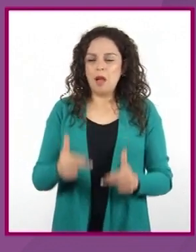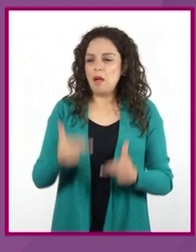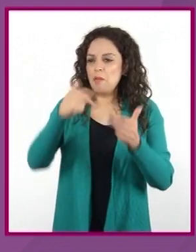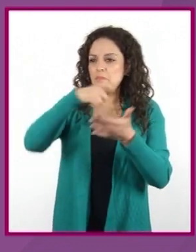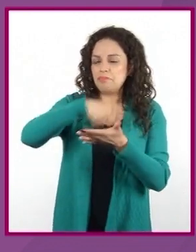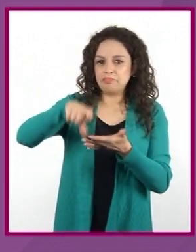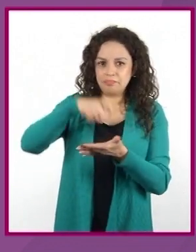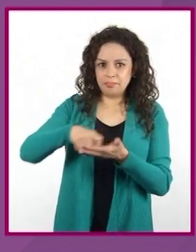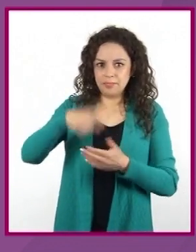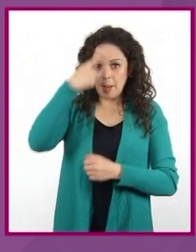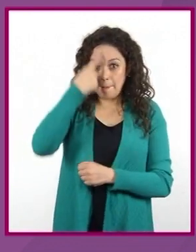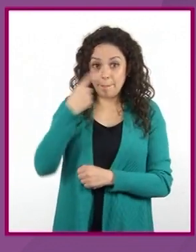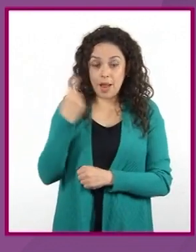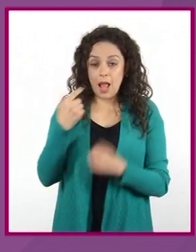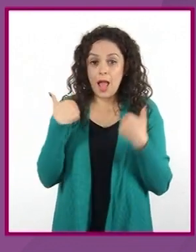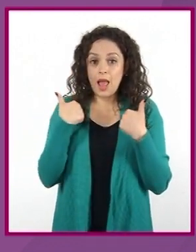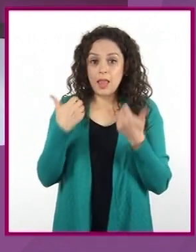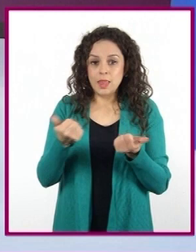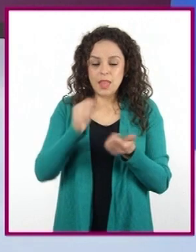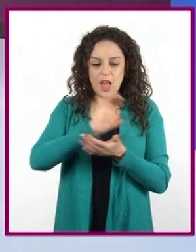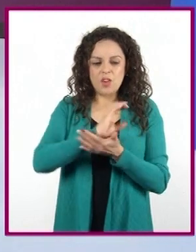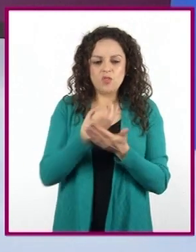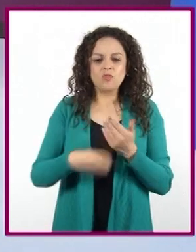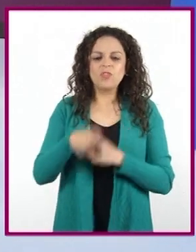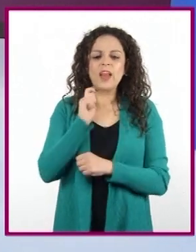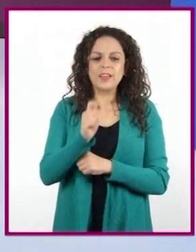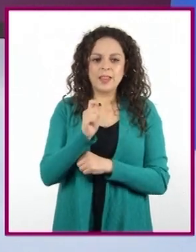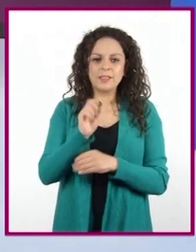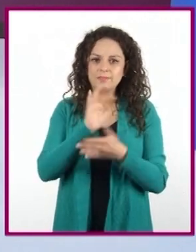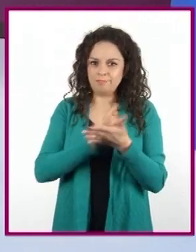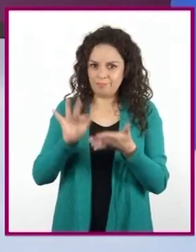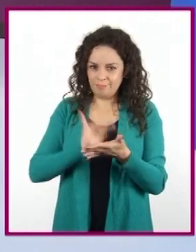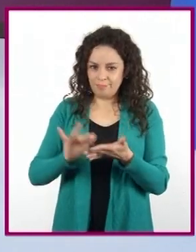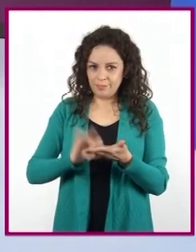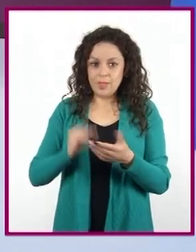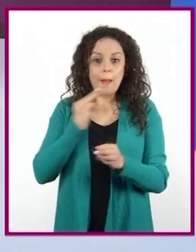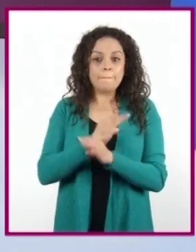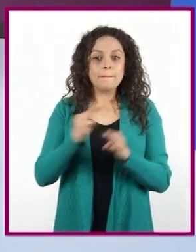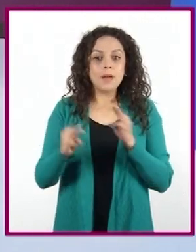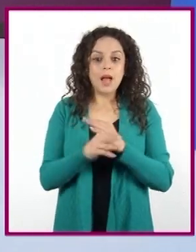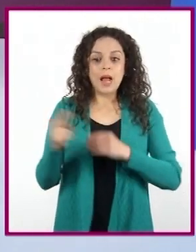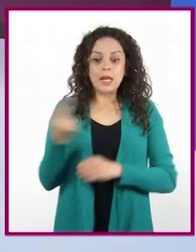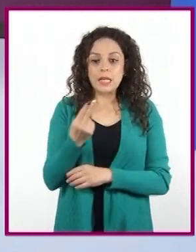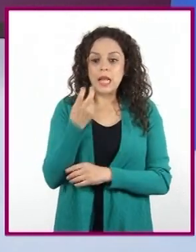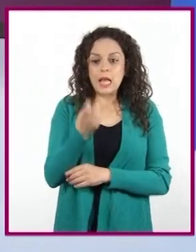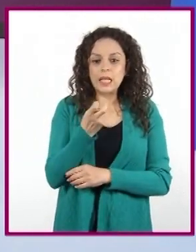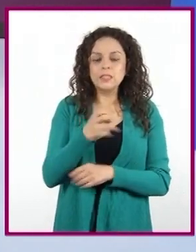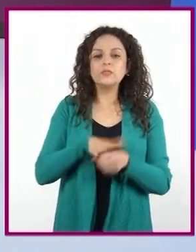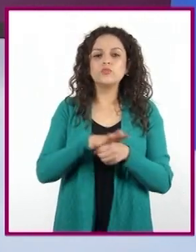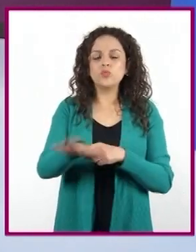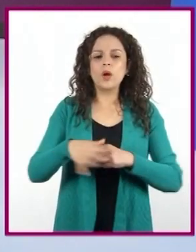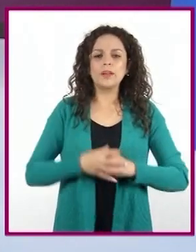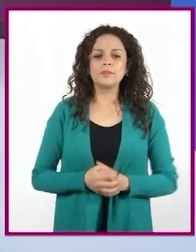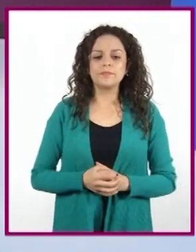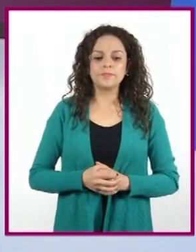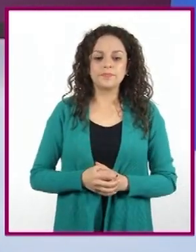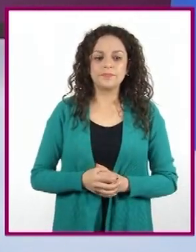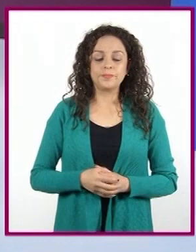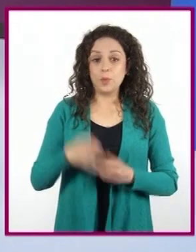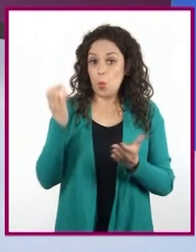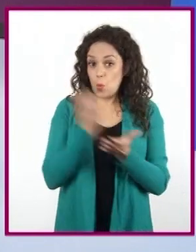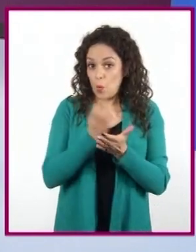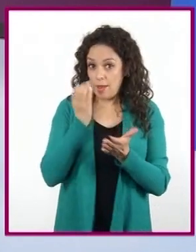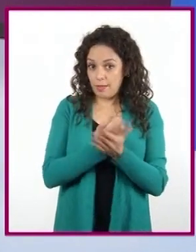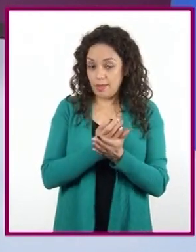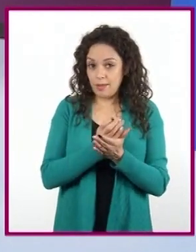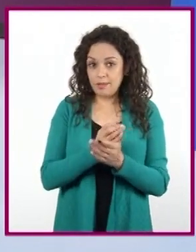propósito de leer e interpretar contratos. Los materiales que van a necesitar para esta sesión son su siempre confiable